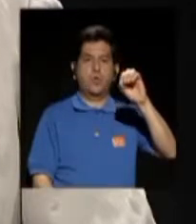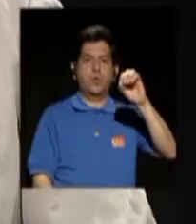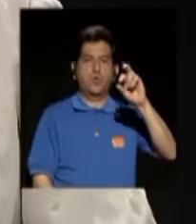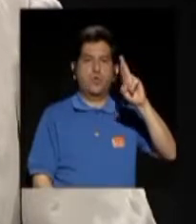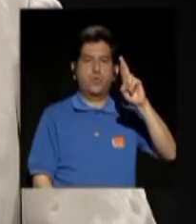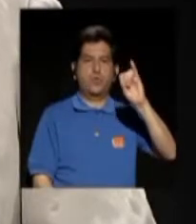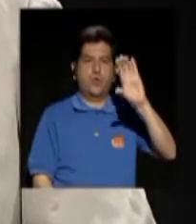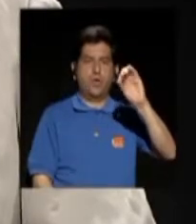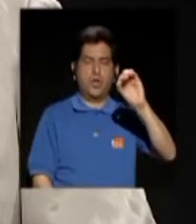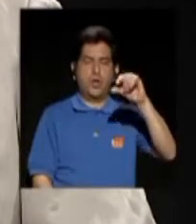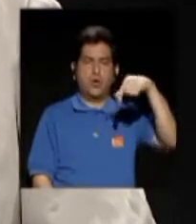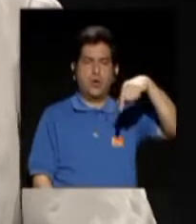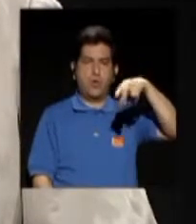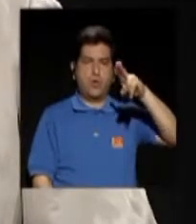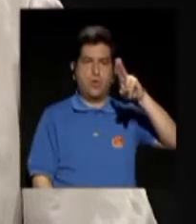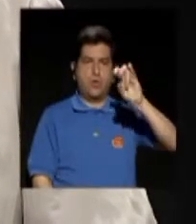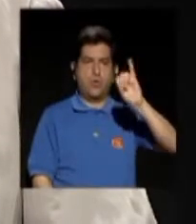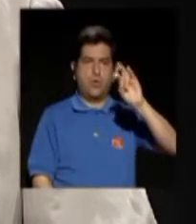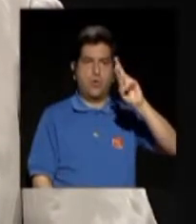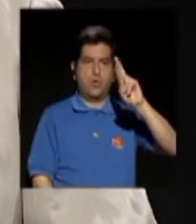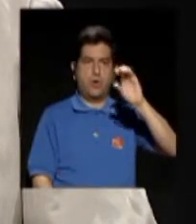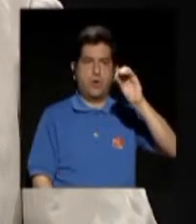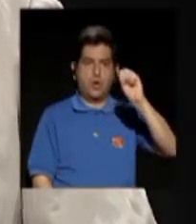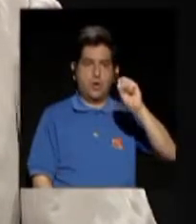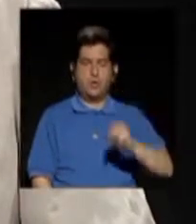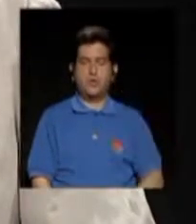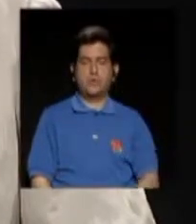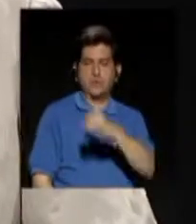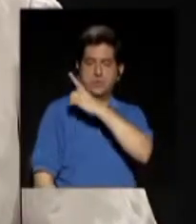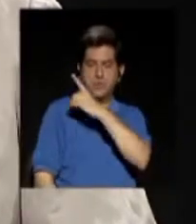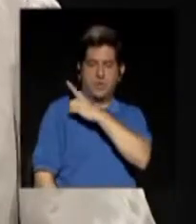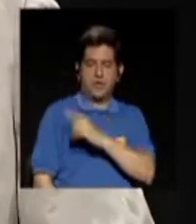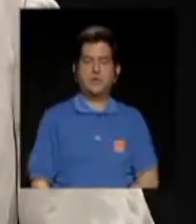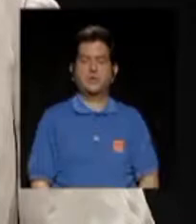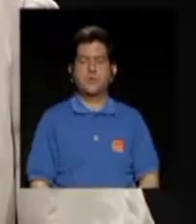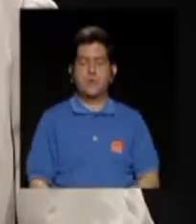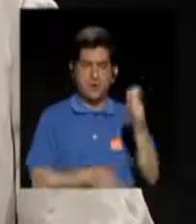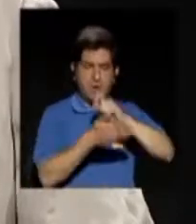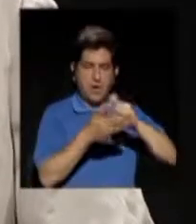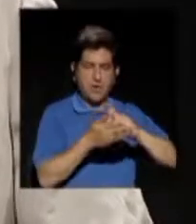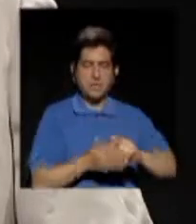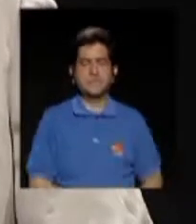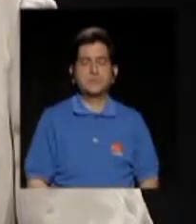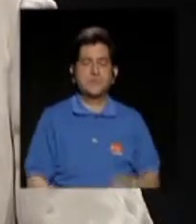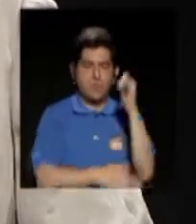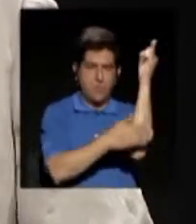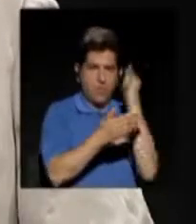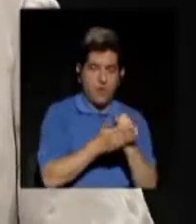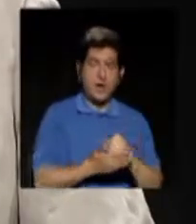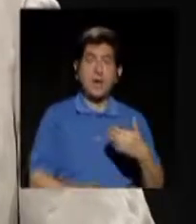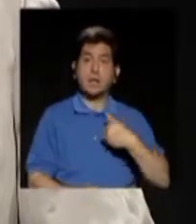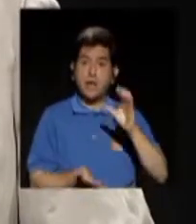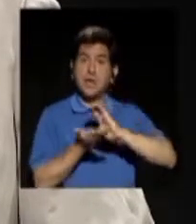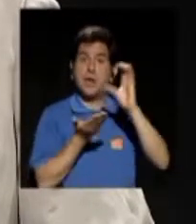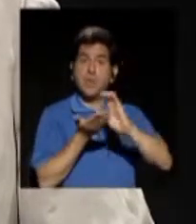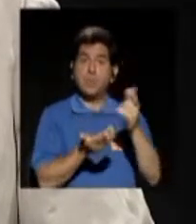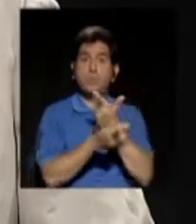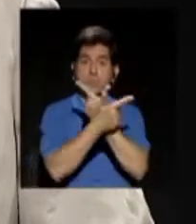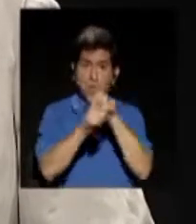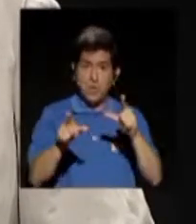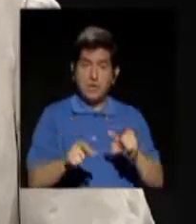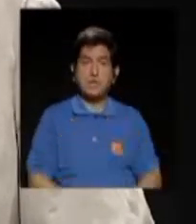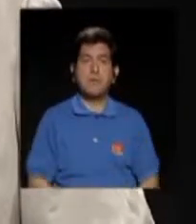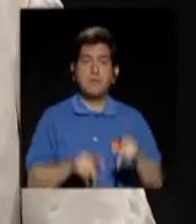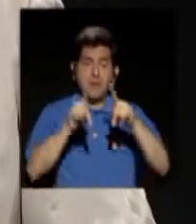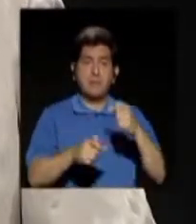director de la Escuela de Bellas Artes y tenía un curso nocturno gratis para artesanos y obreros, ya en esos